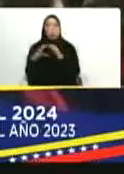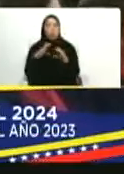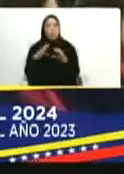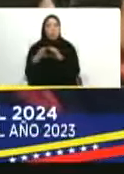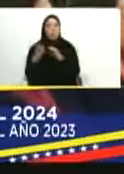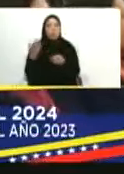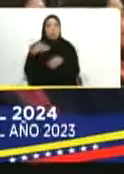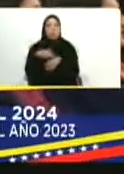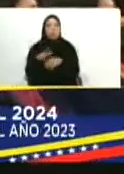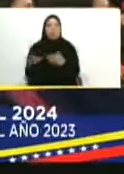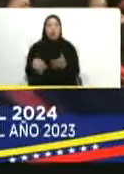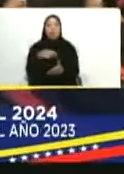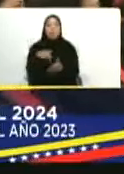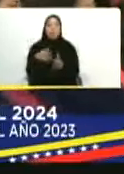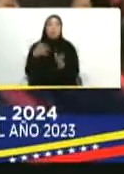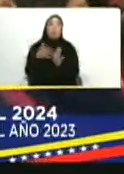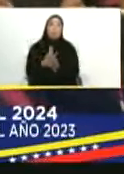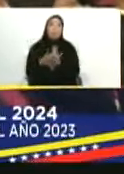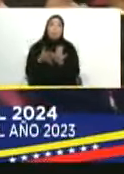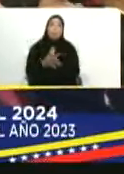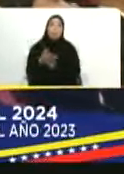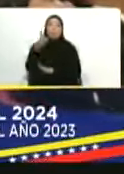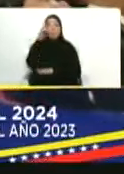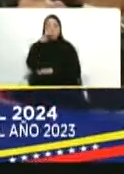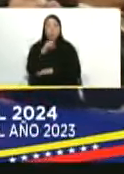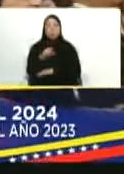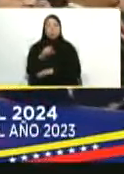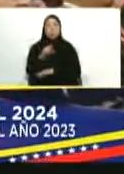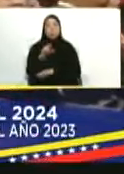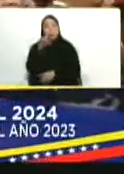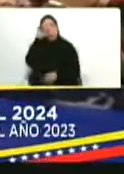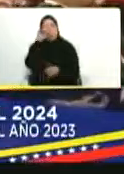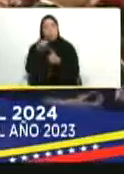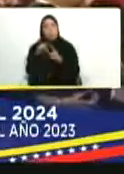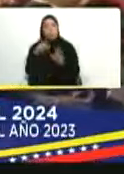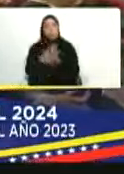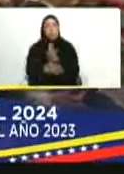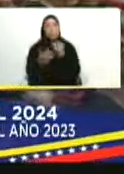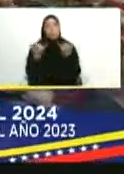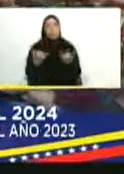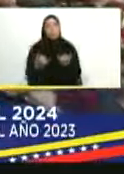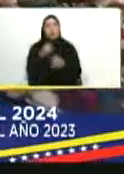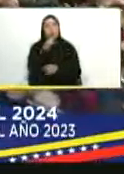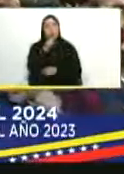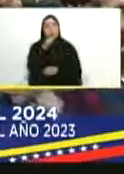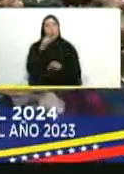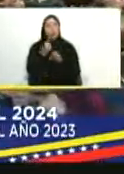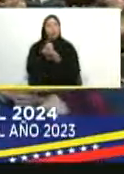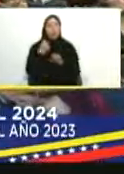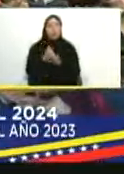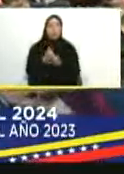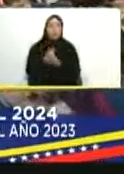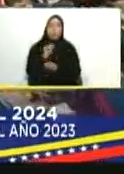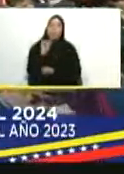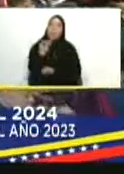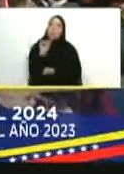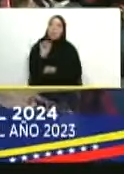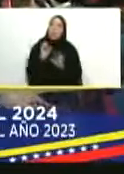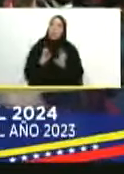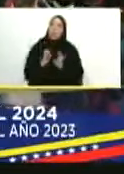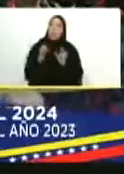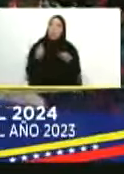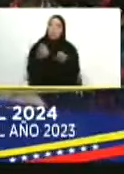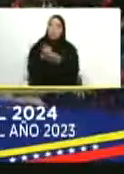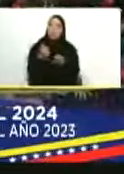eventos más significativos del año, objeto de este presente informe que en breves minutos pues se dará a conocer